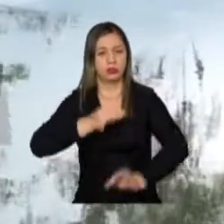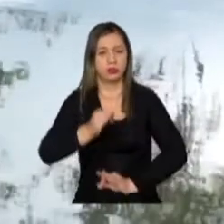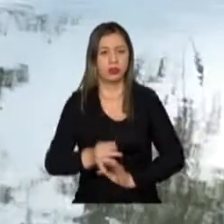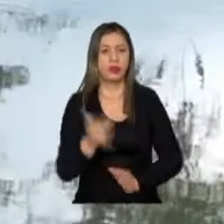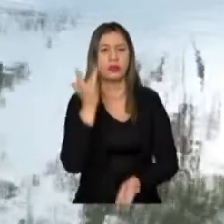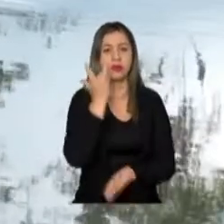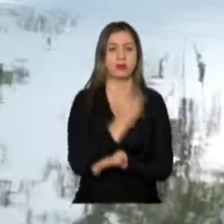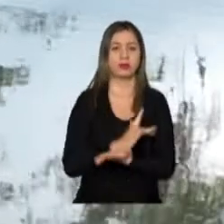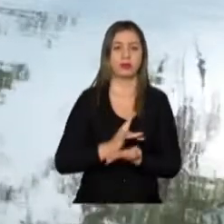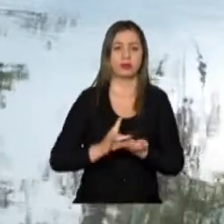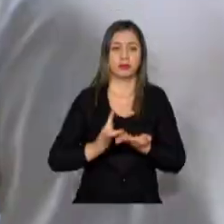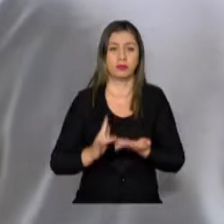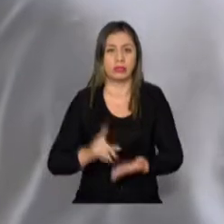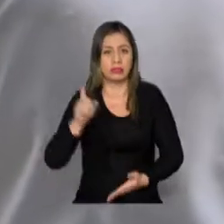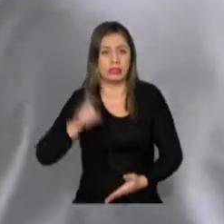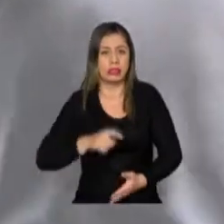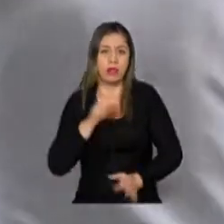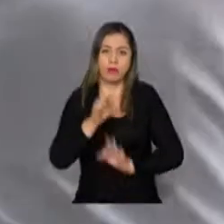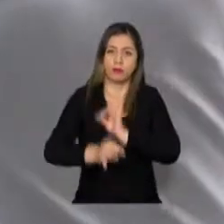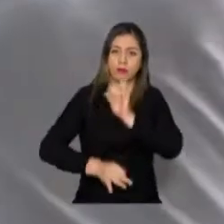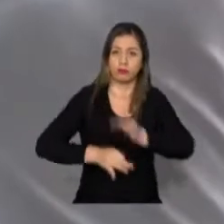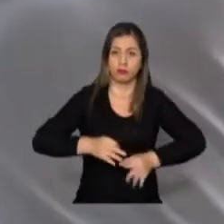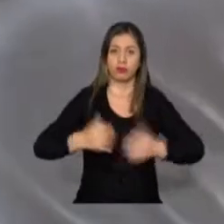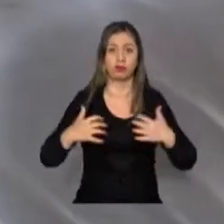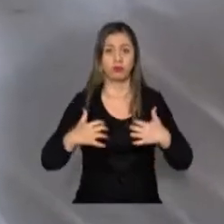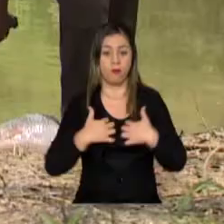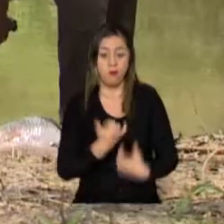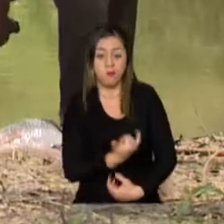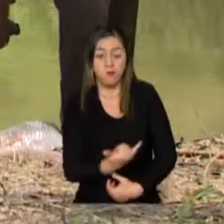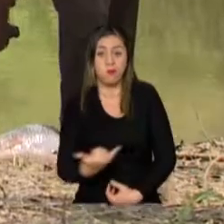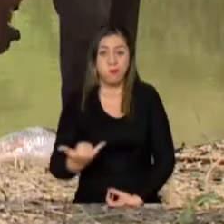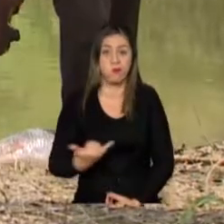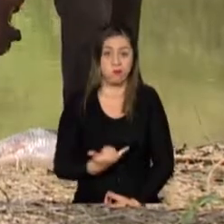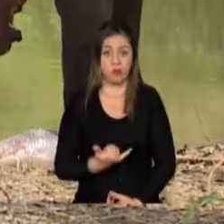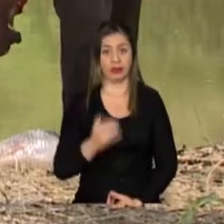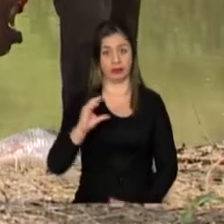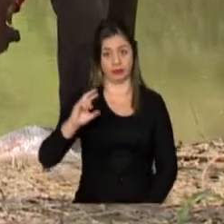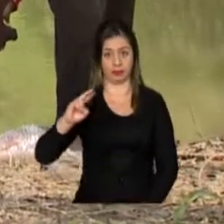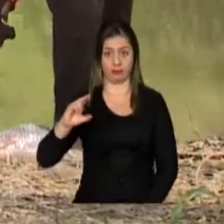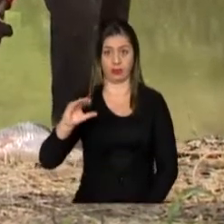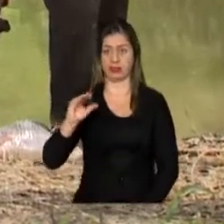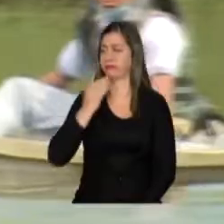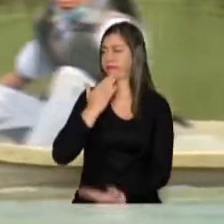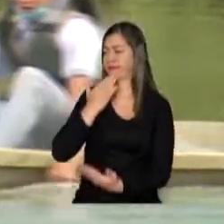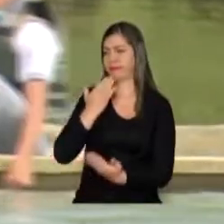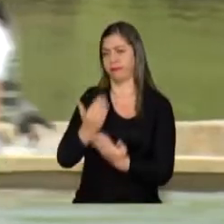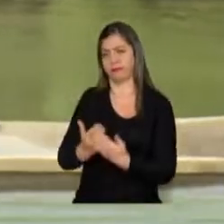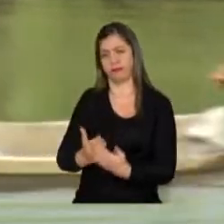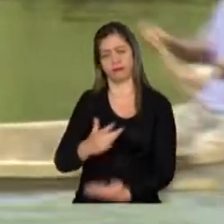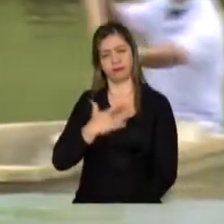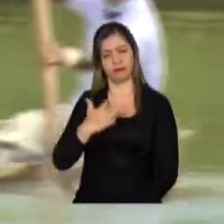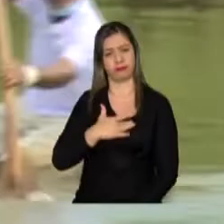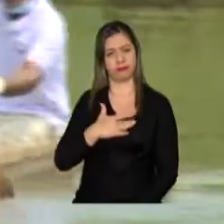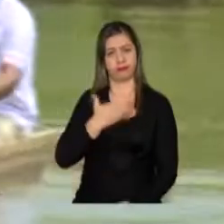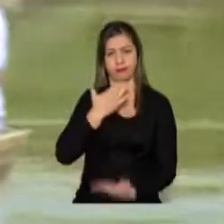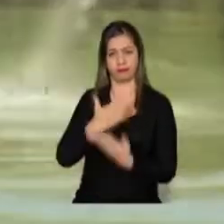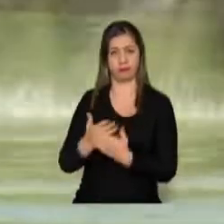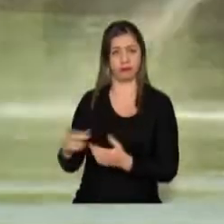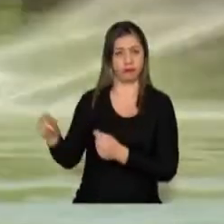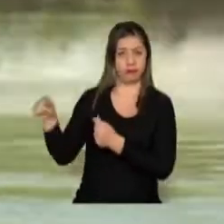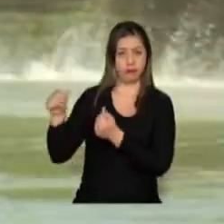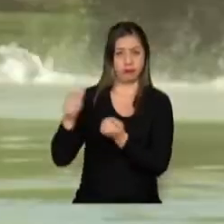mantenerlo limpio, hay que conservar las especies nativas. Y la CBC queremos agradecerle de que hayan